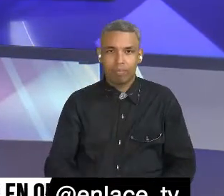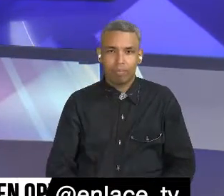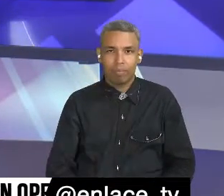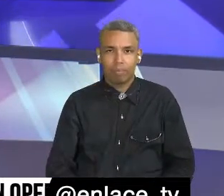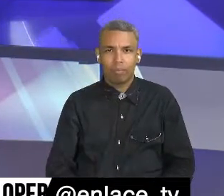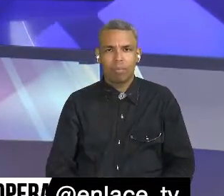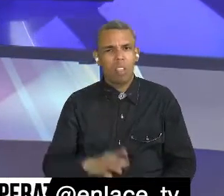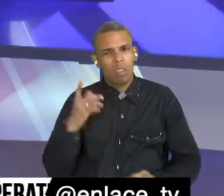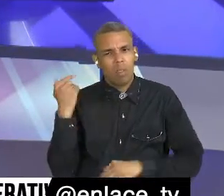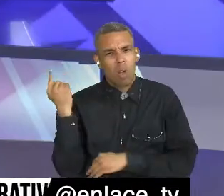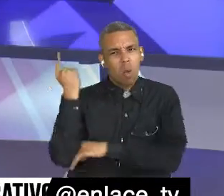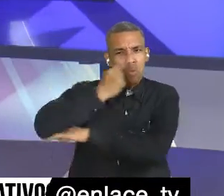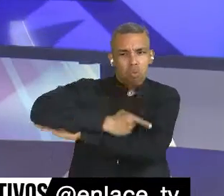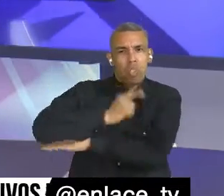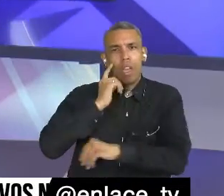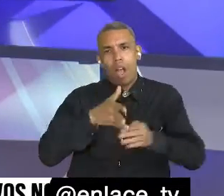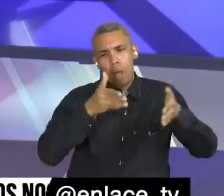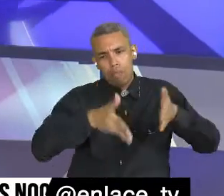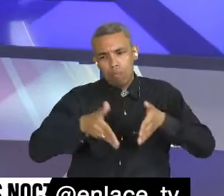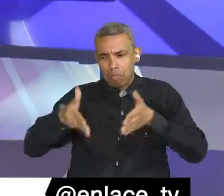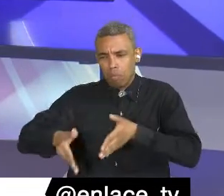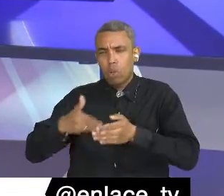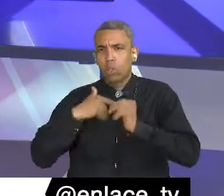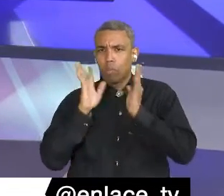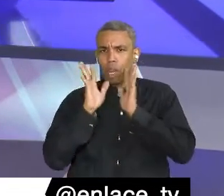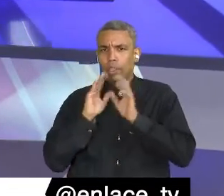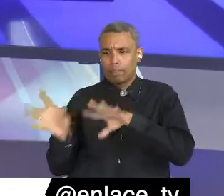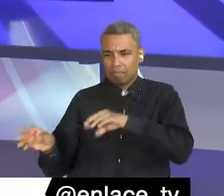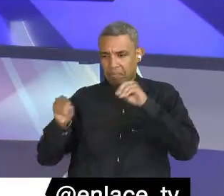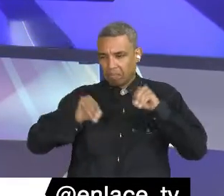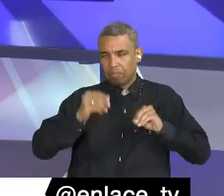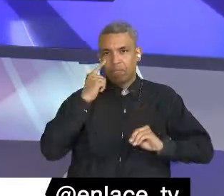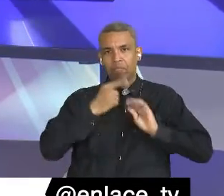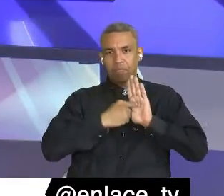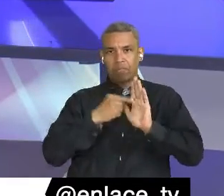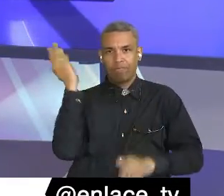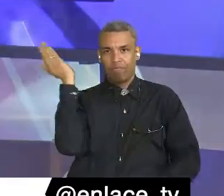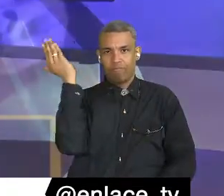aventura llena de suspenso llegará a las salas de cine próximamente.